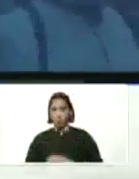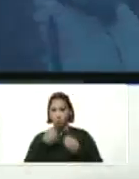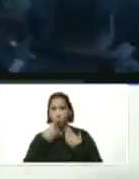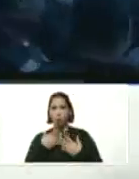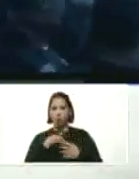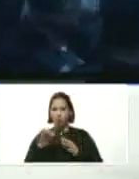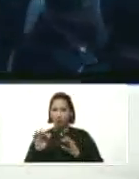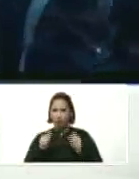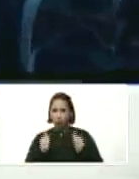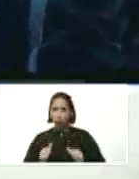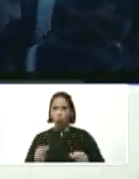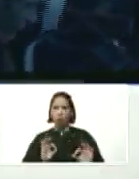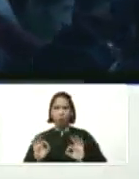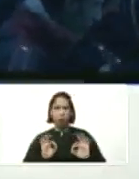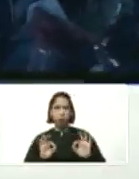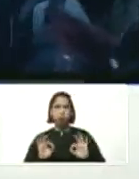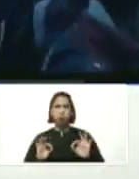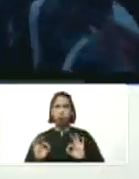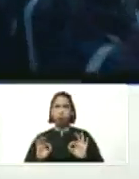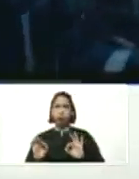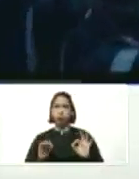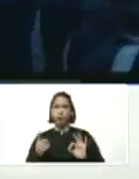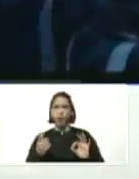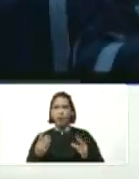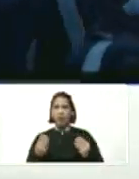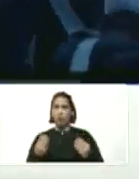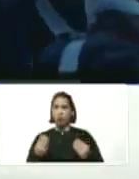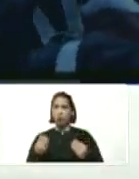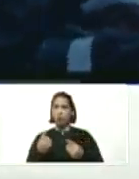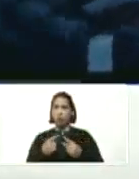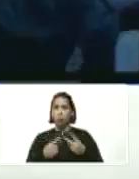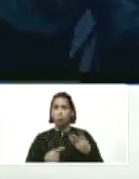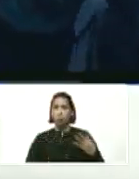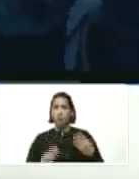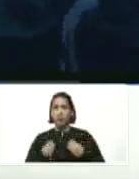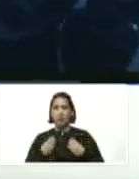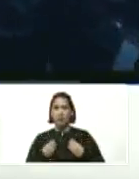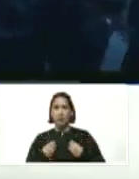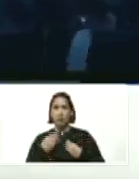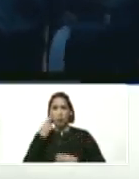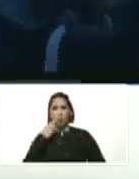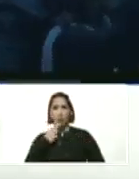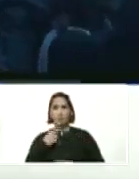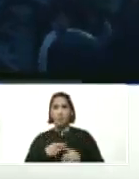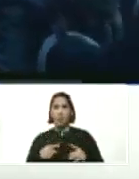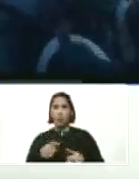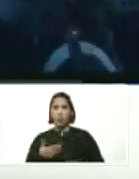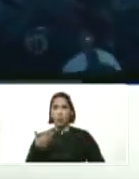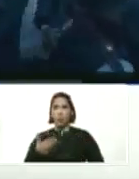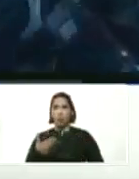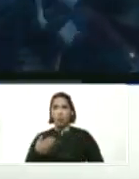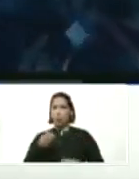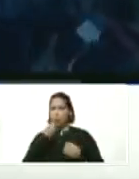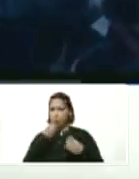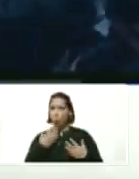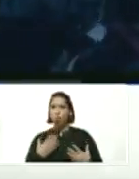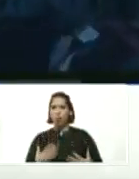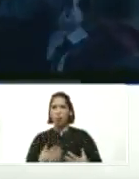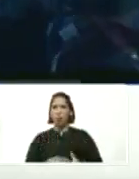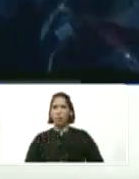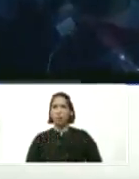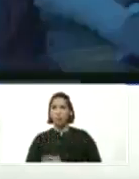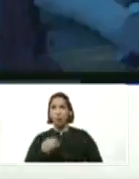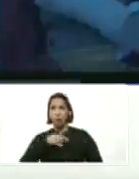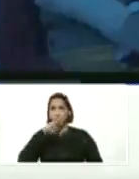actuada, bien dirigida. Faltaría muchas cosas de la vida de Bolívar, pero en lo fundamental es buena esa serie, está en